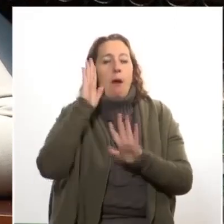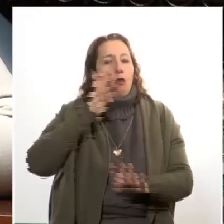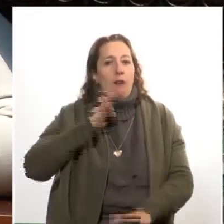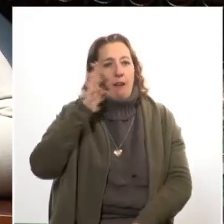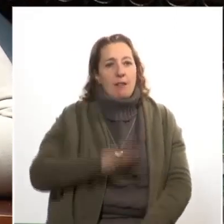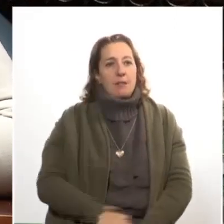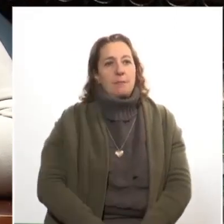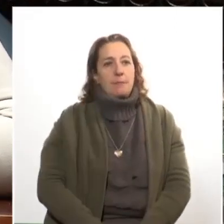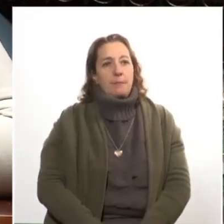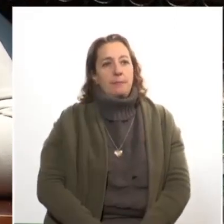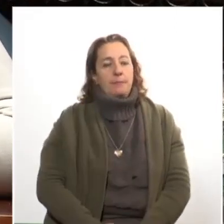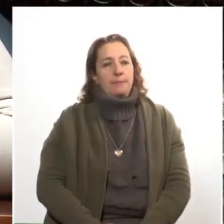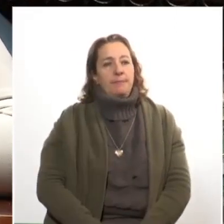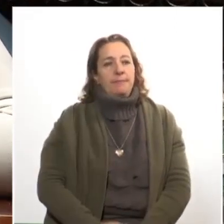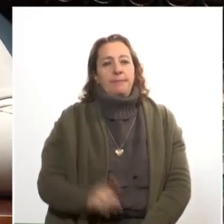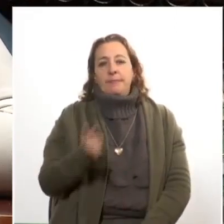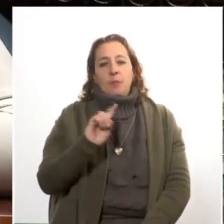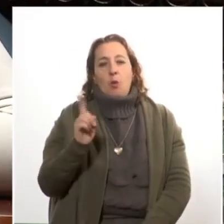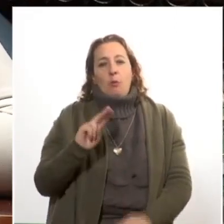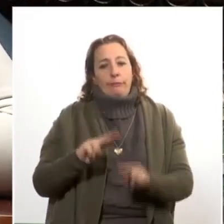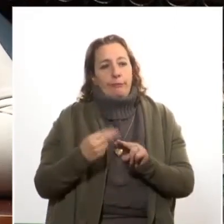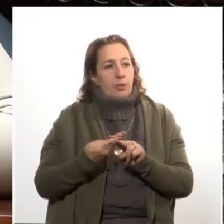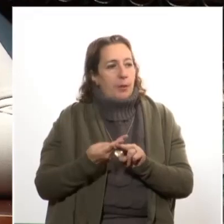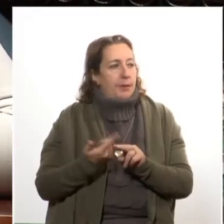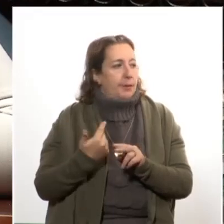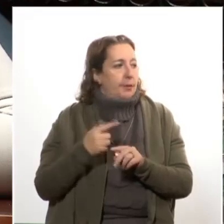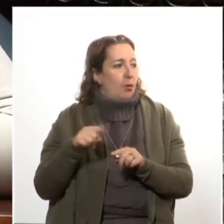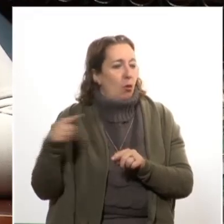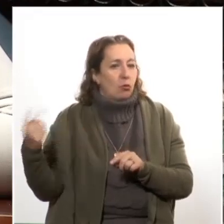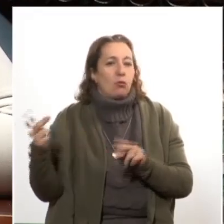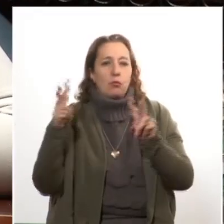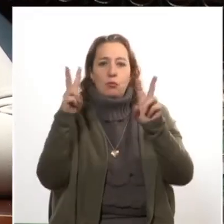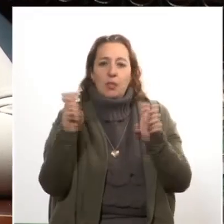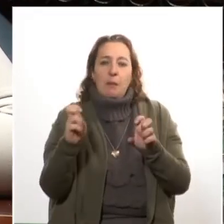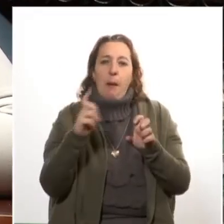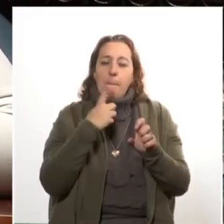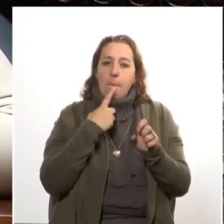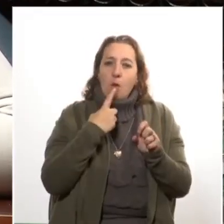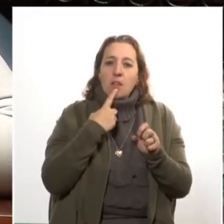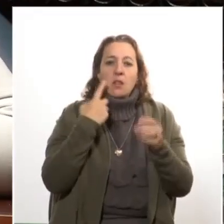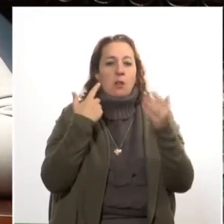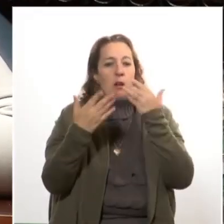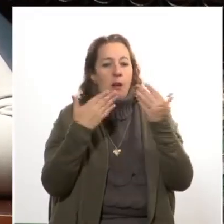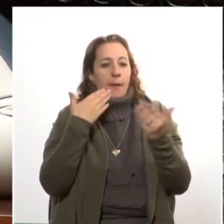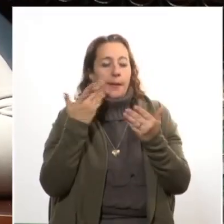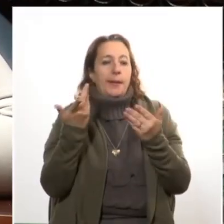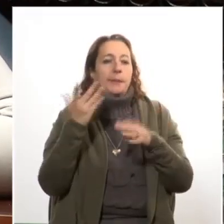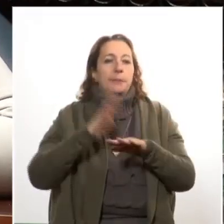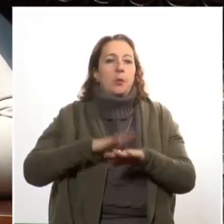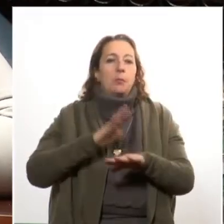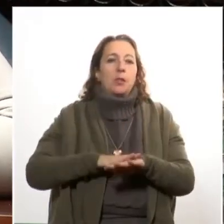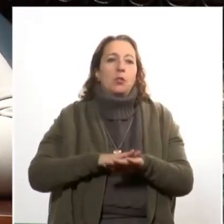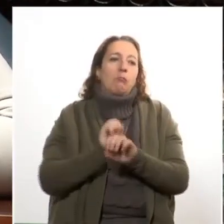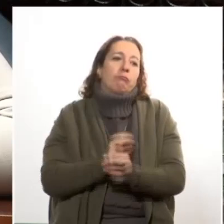honrarlas. No voy a abundar sobre otros aspectos políticos referidos a aquellas instancias